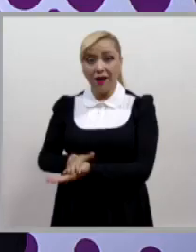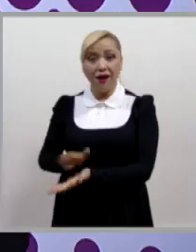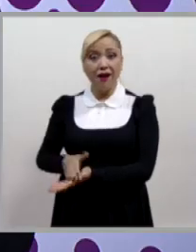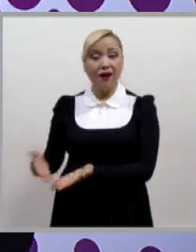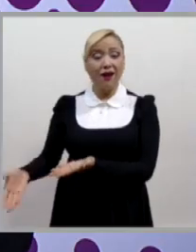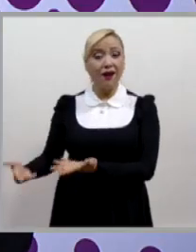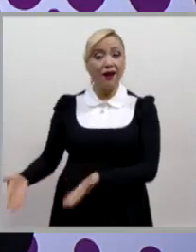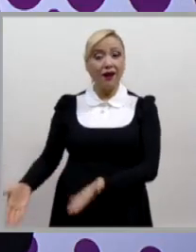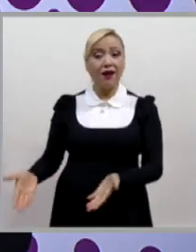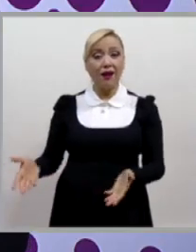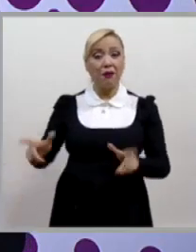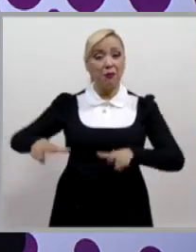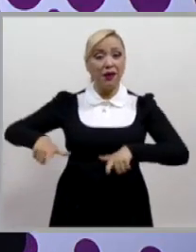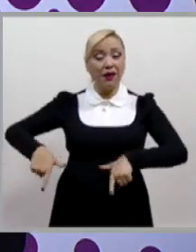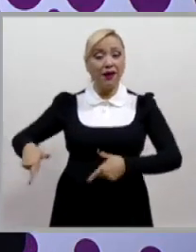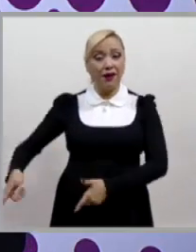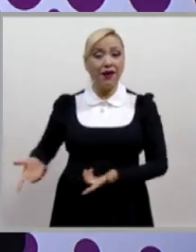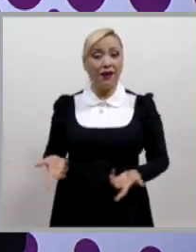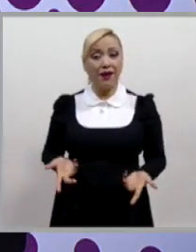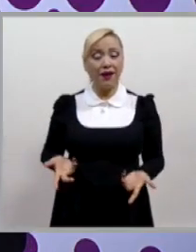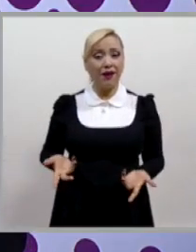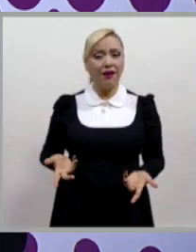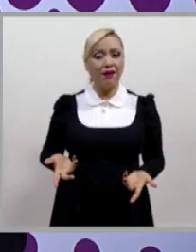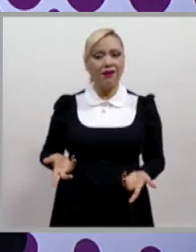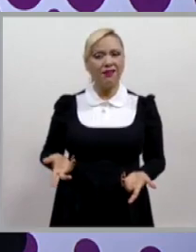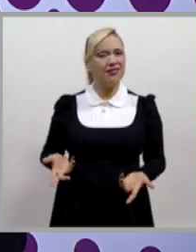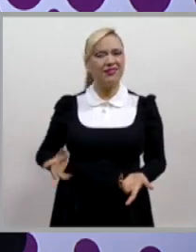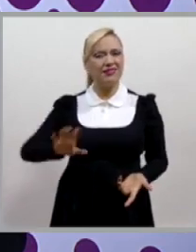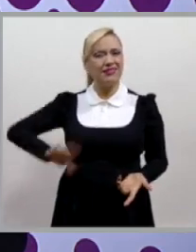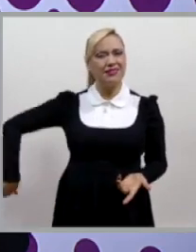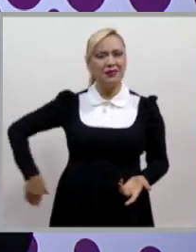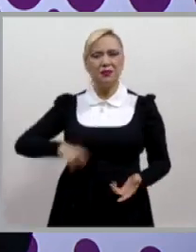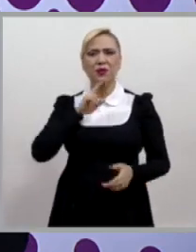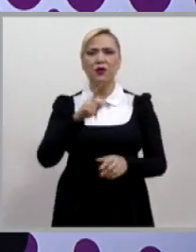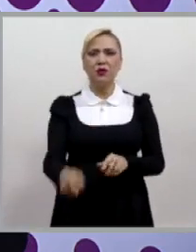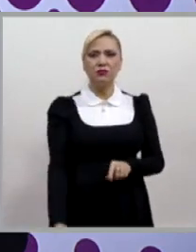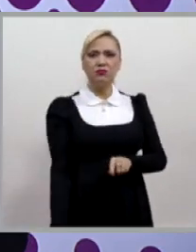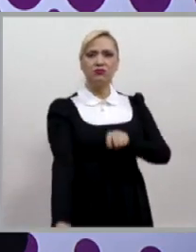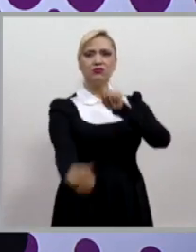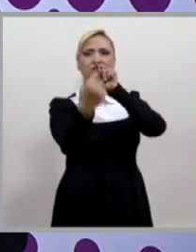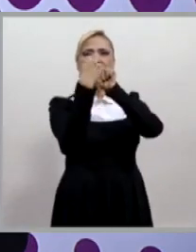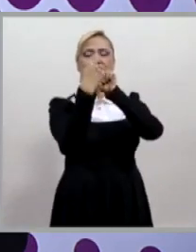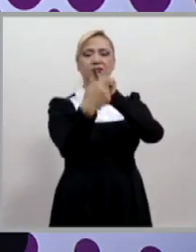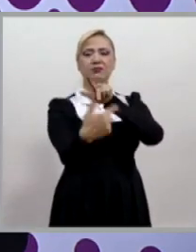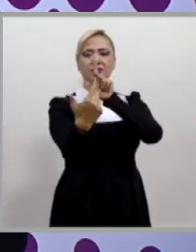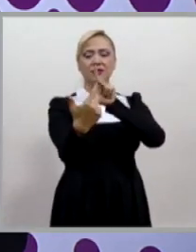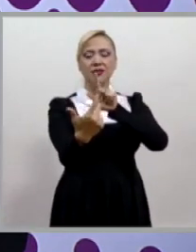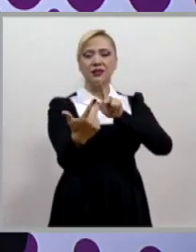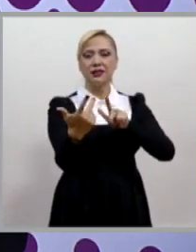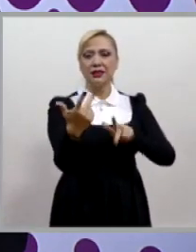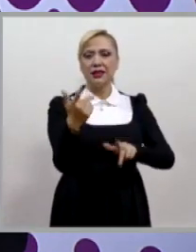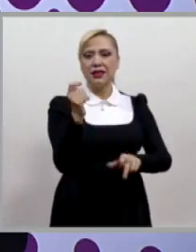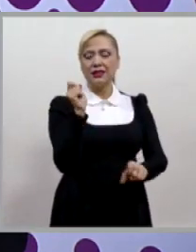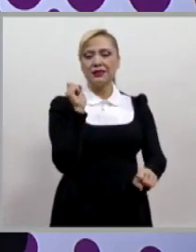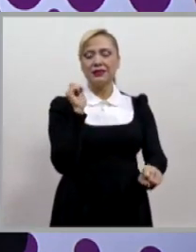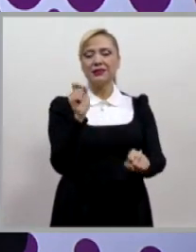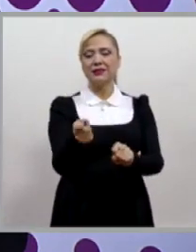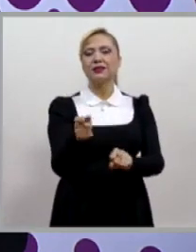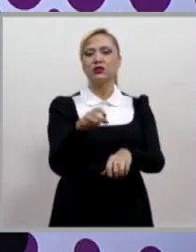corran completamente en línea, ¿no? Claro. Yo me acuerdo que pues cuando ingresé aquí hace ya algún